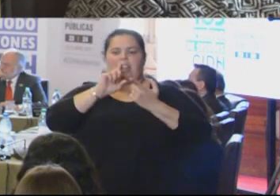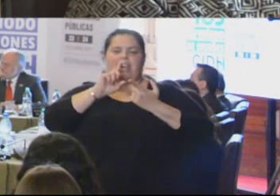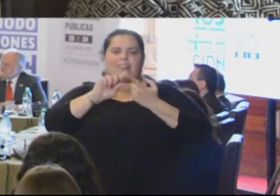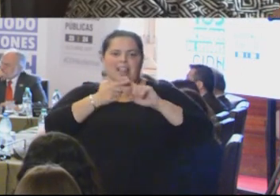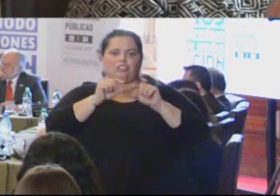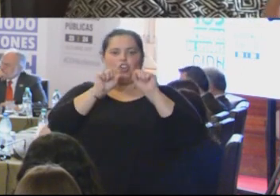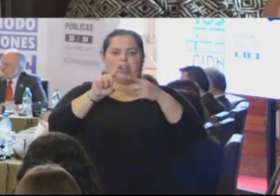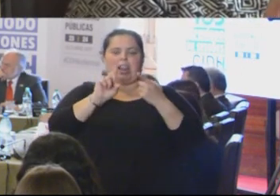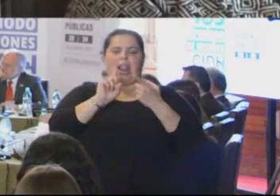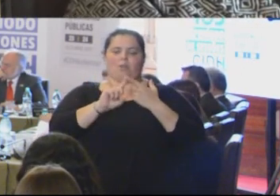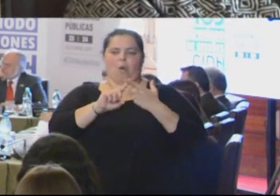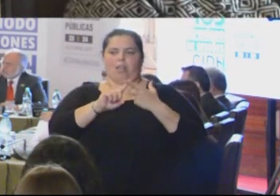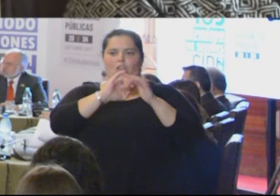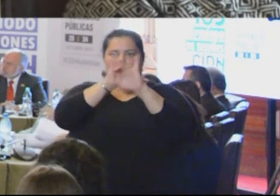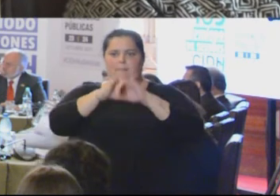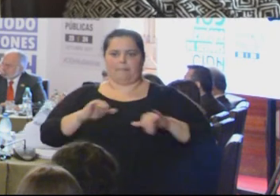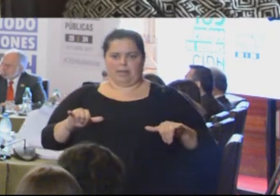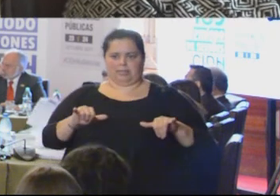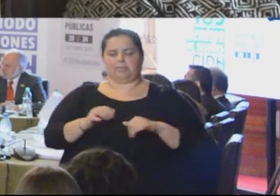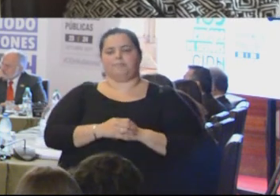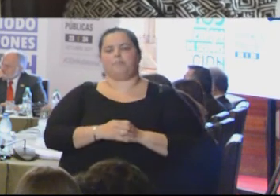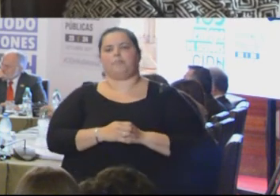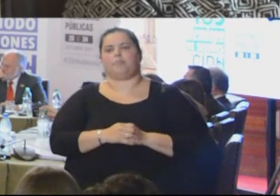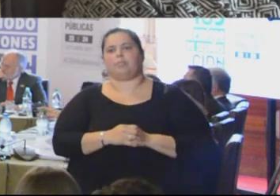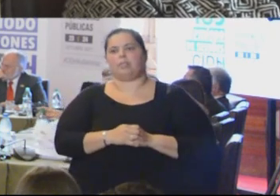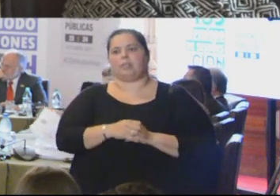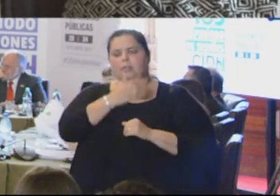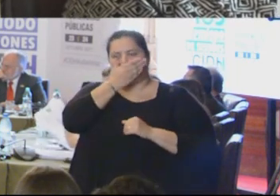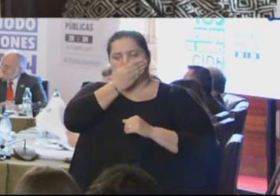se pactó la posibilidad de suspensión de órdenes de captura